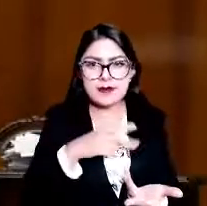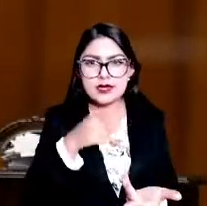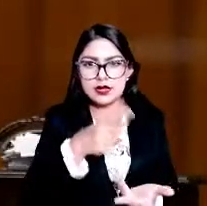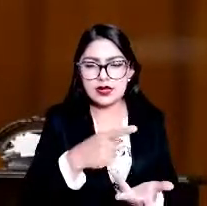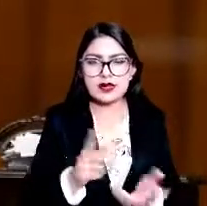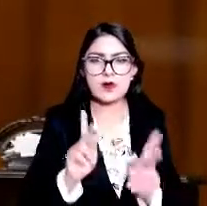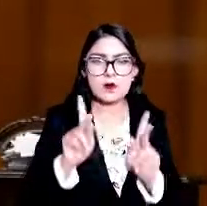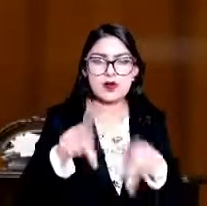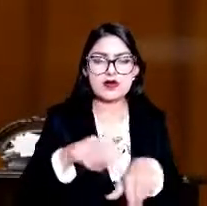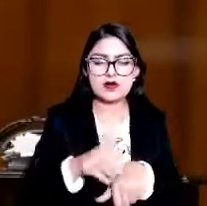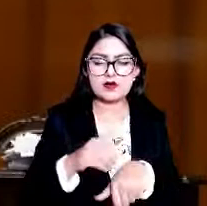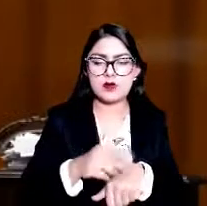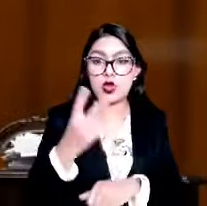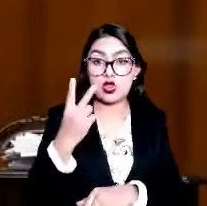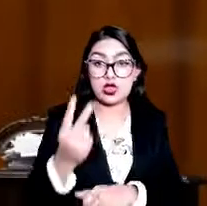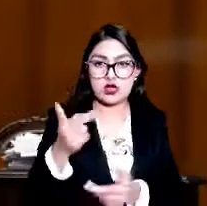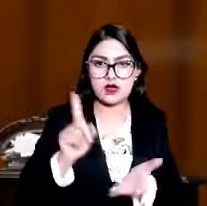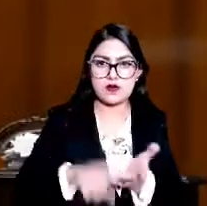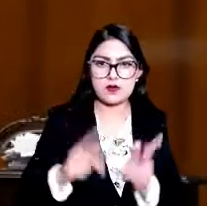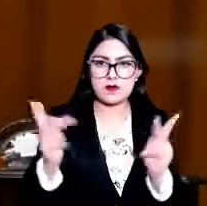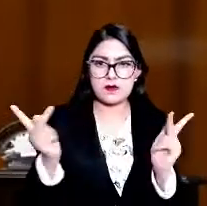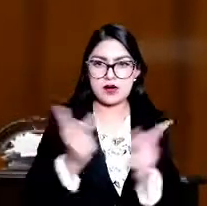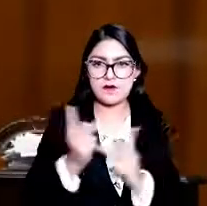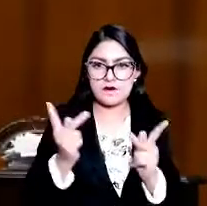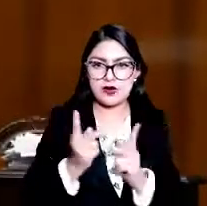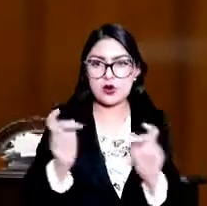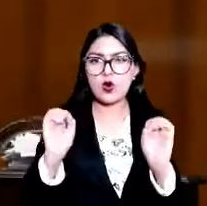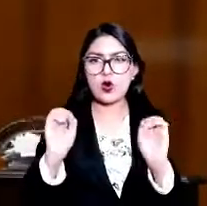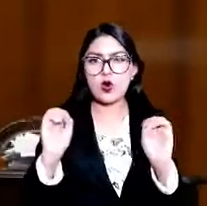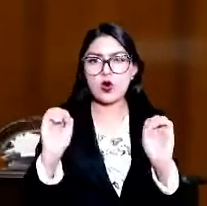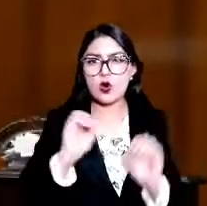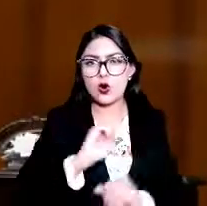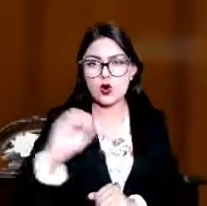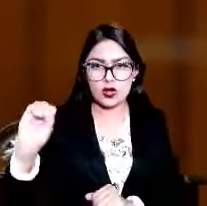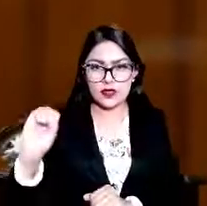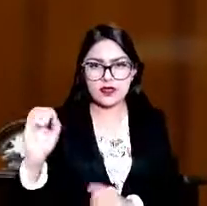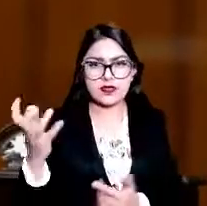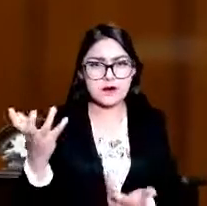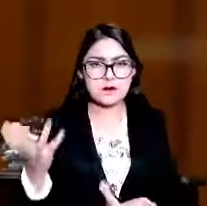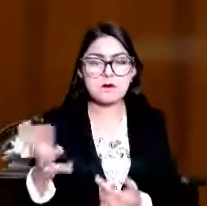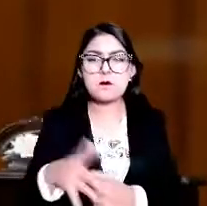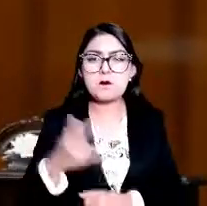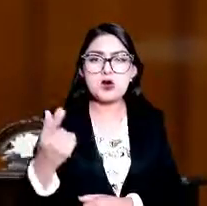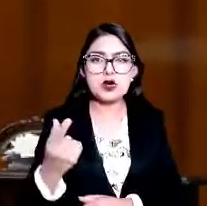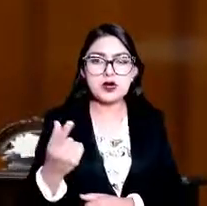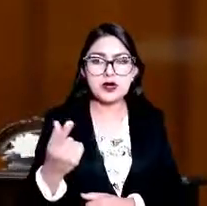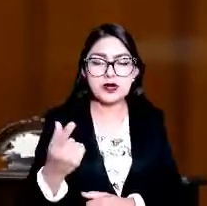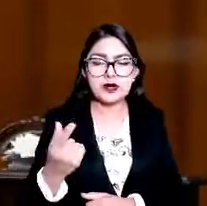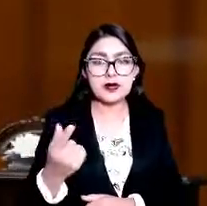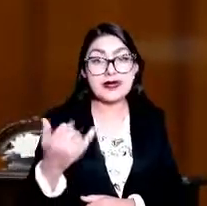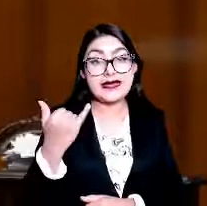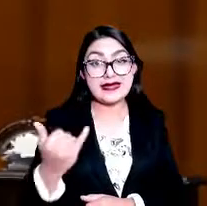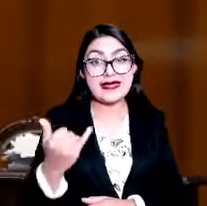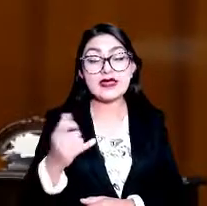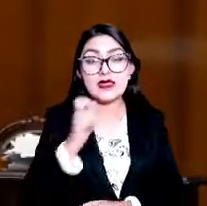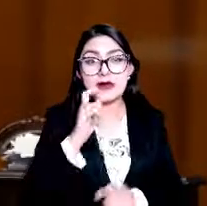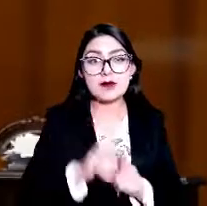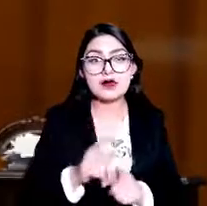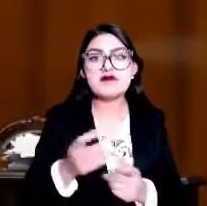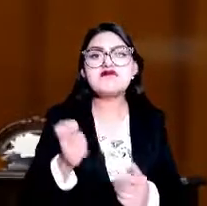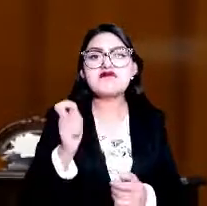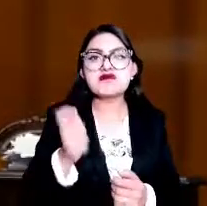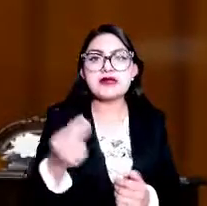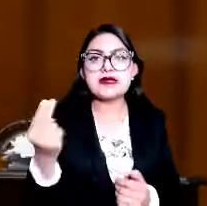del periférico oriente y cuáles son los pasos, tiempos y